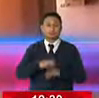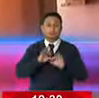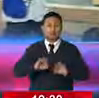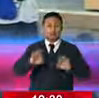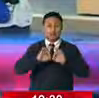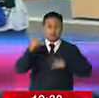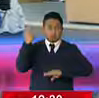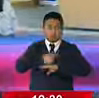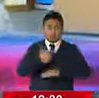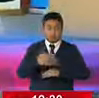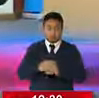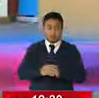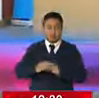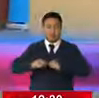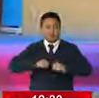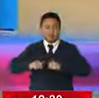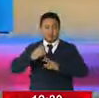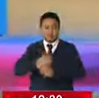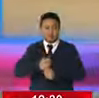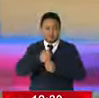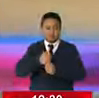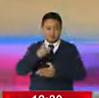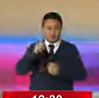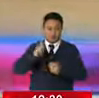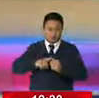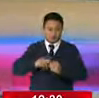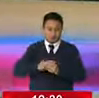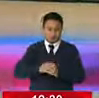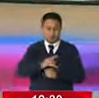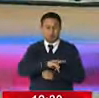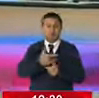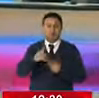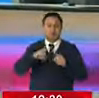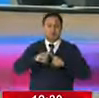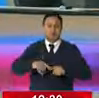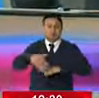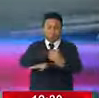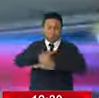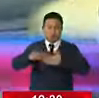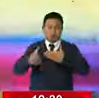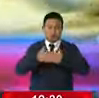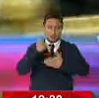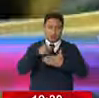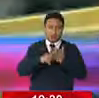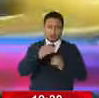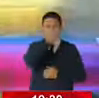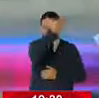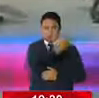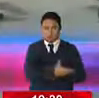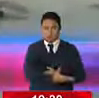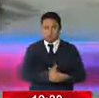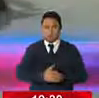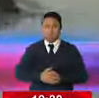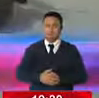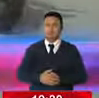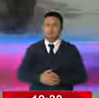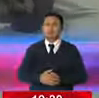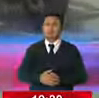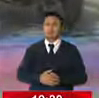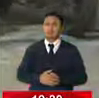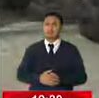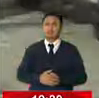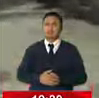de la fecha, se efectuará un operativo de seguridad en la capital que incluye varios cierres viales. La avenida Orellana se cerrará desde la Diego